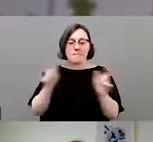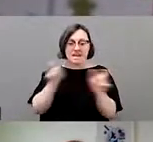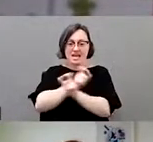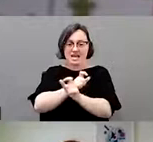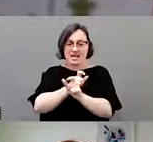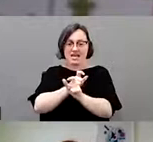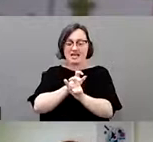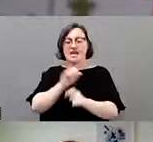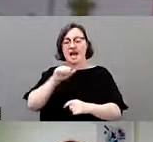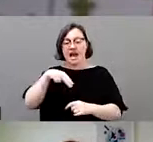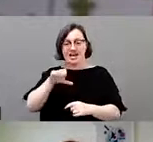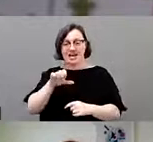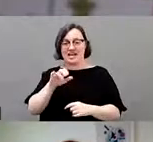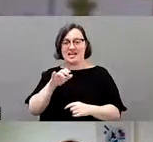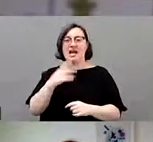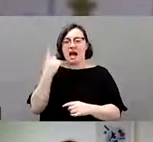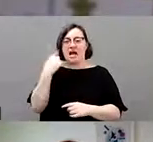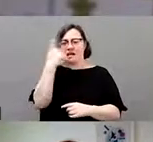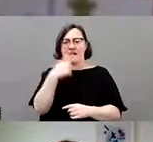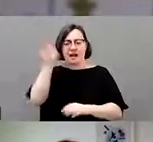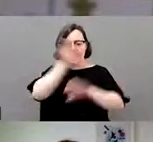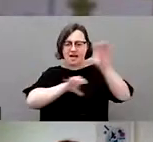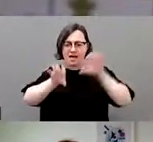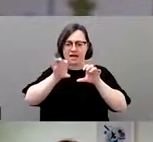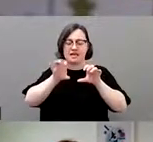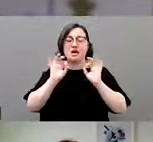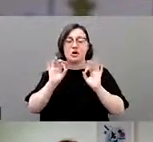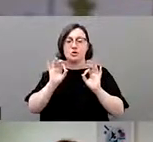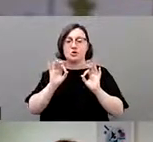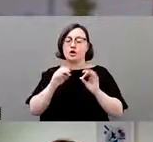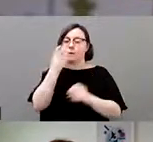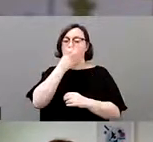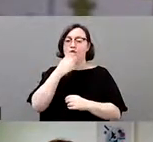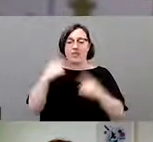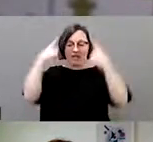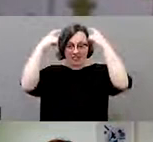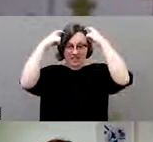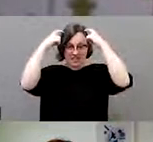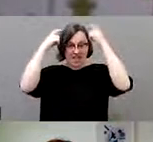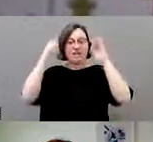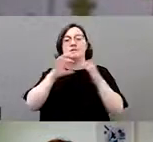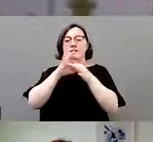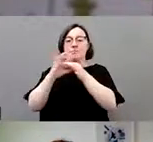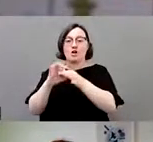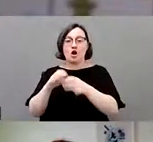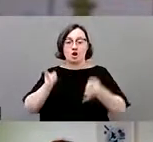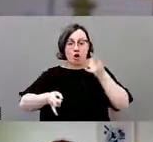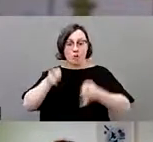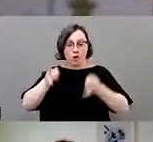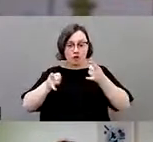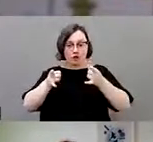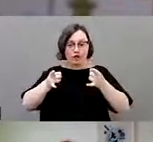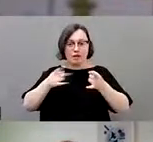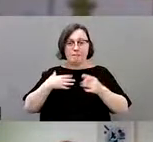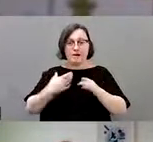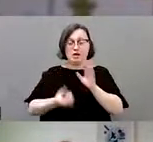Entonces sale su carita en algunas hojas, es como, es un cuento de Disney y el de, no me acuerdo ahora qué cuento, el del robot, pero sale